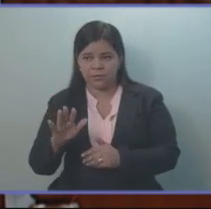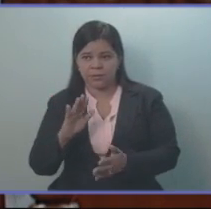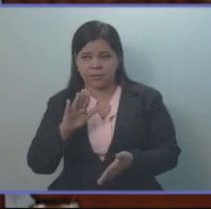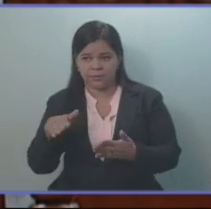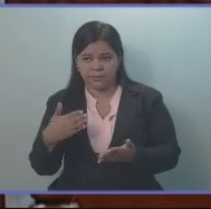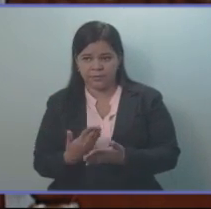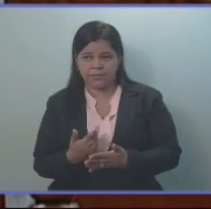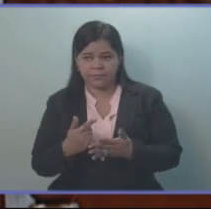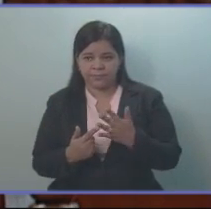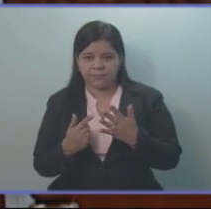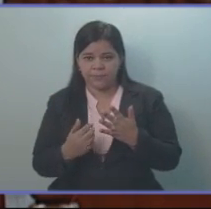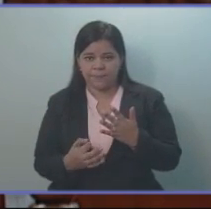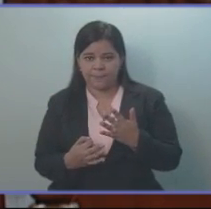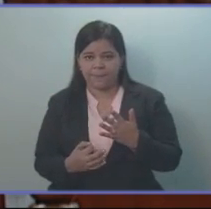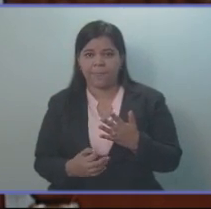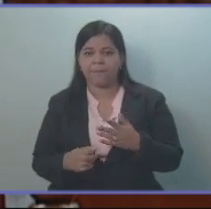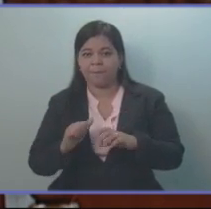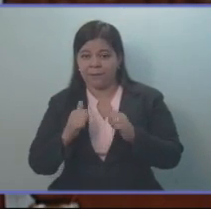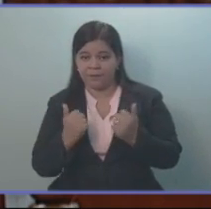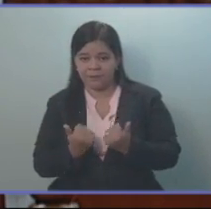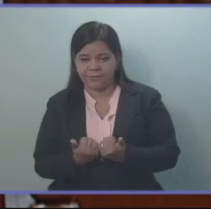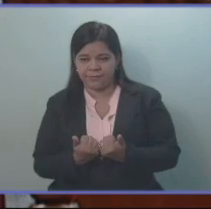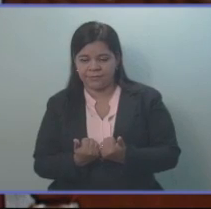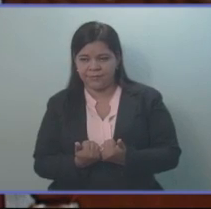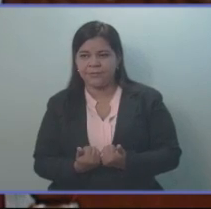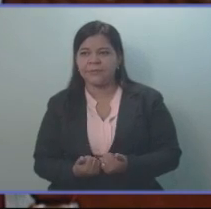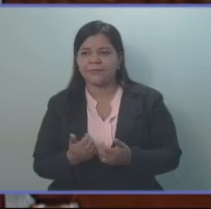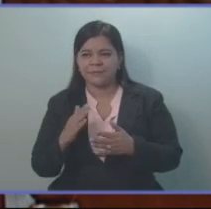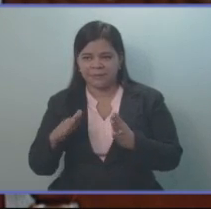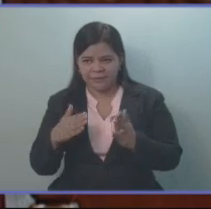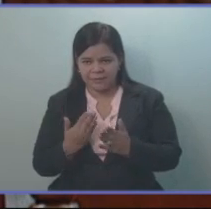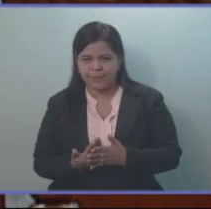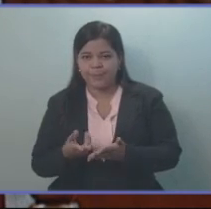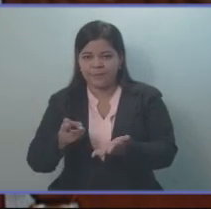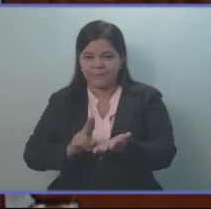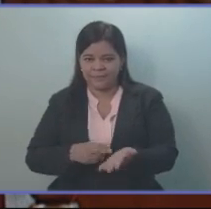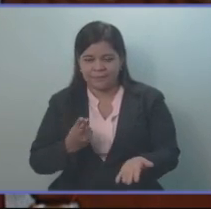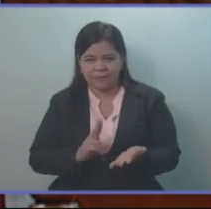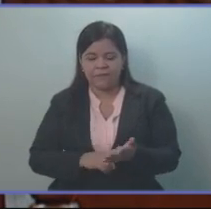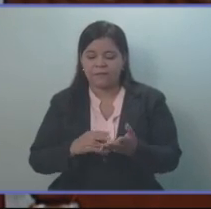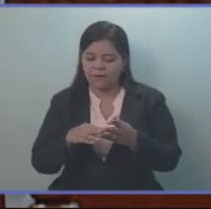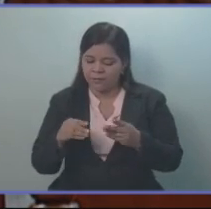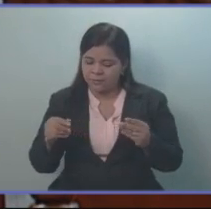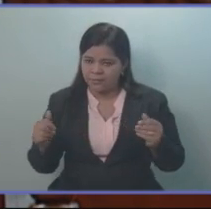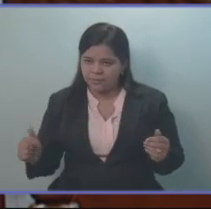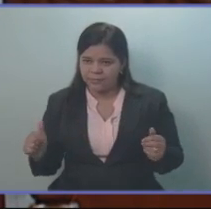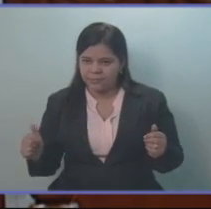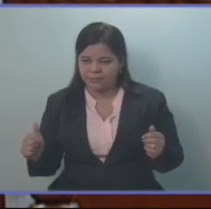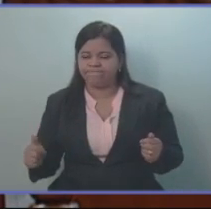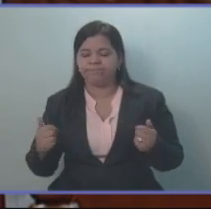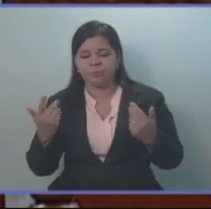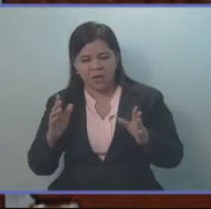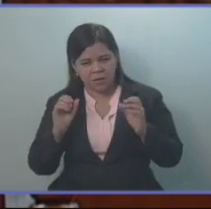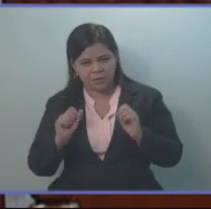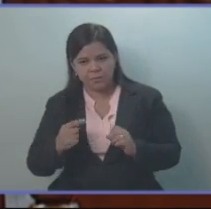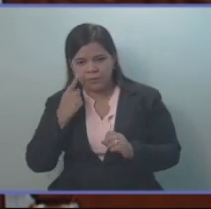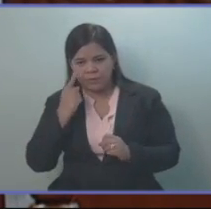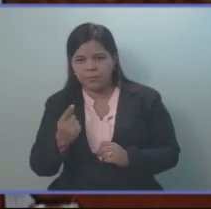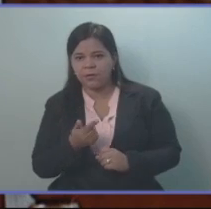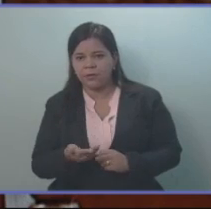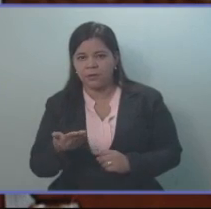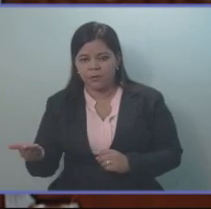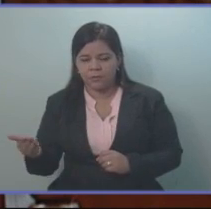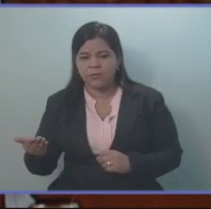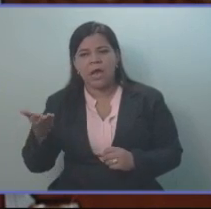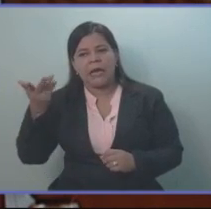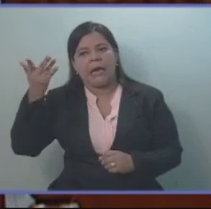de la Ley General de Acciones Cooperativas, el contrato de donación será resuelto volviendo las cosas al estado que